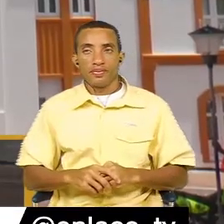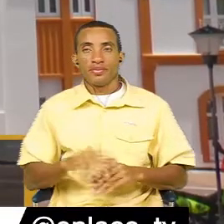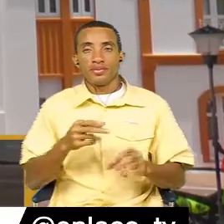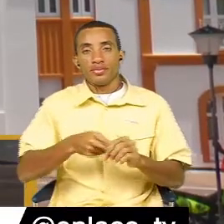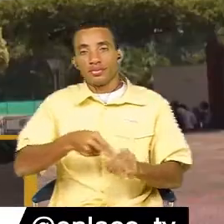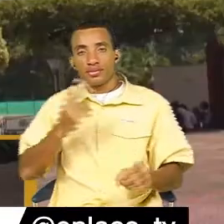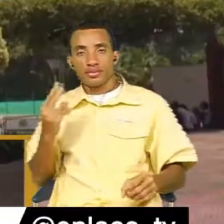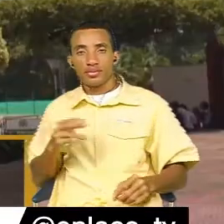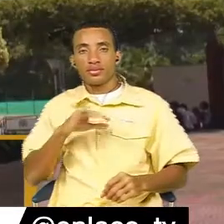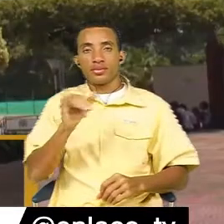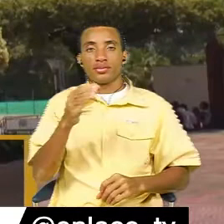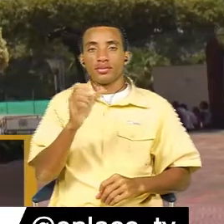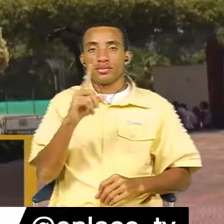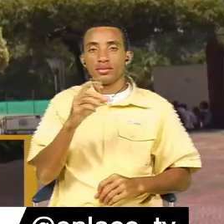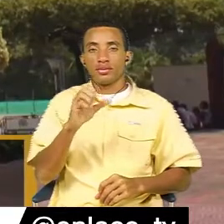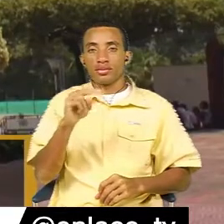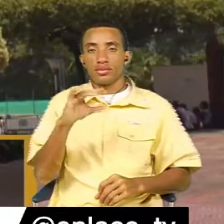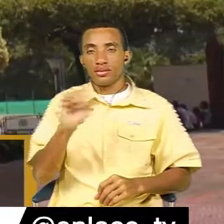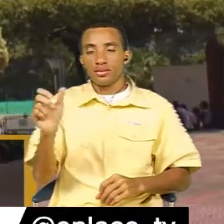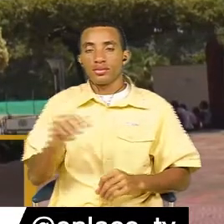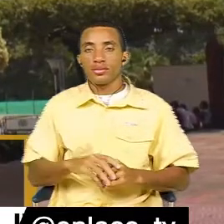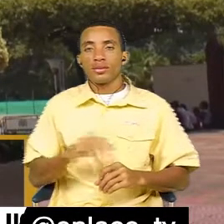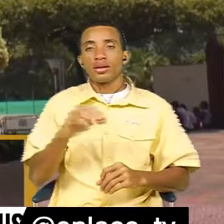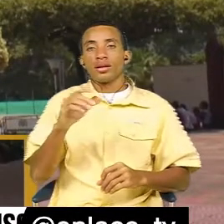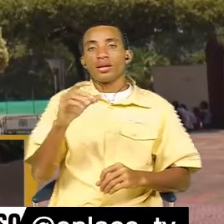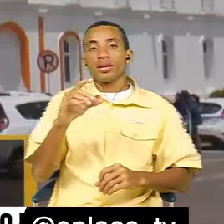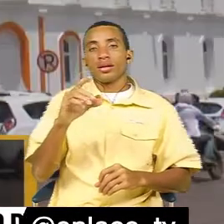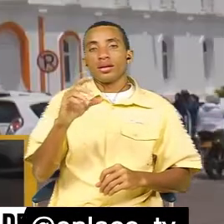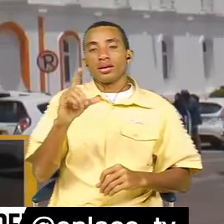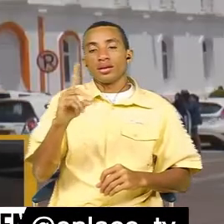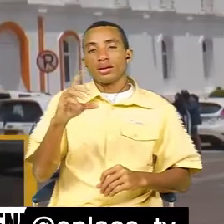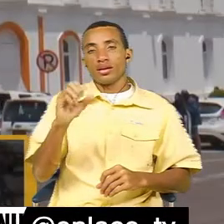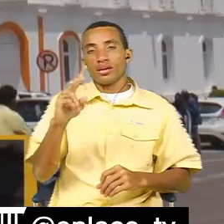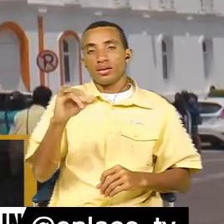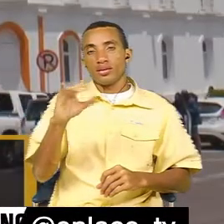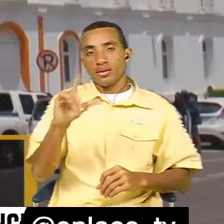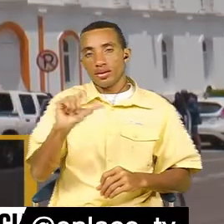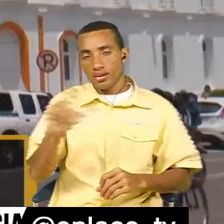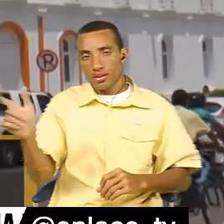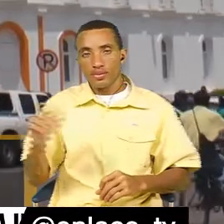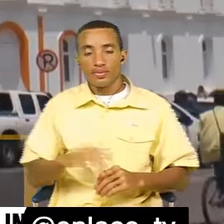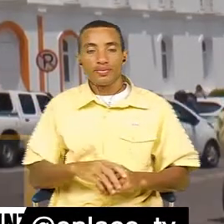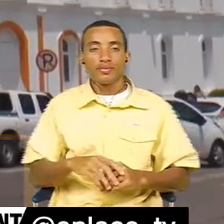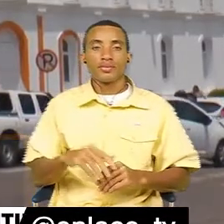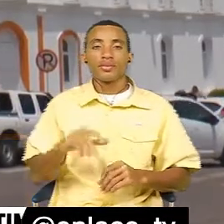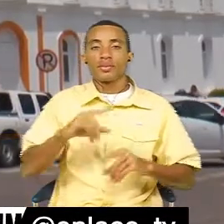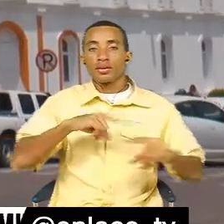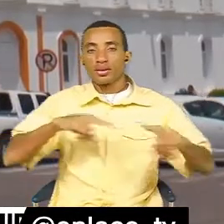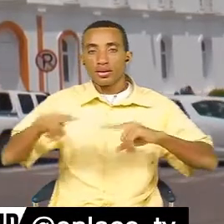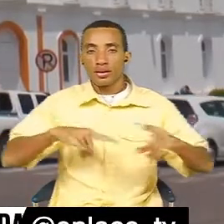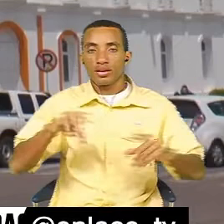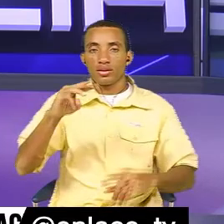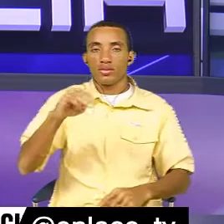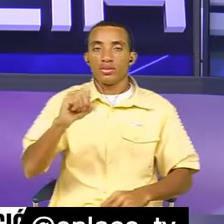Yesenia Jaraba, Ricardo Javier López, René Dávila, Jenny Ruiz Díaz y el director del FORCAP, Mauricio